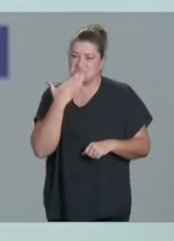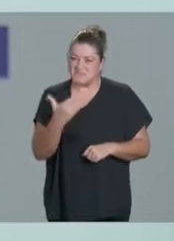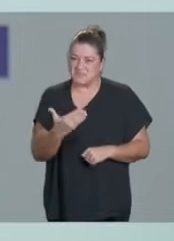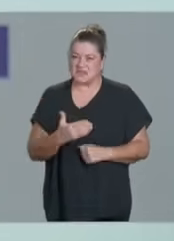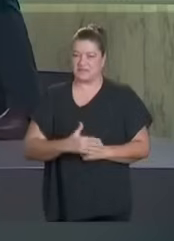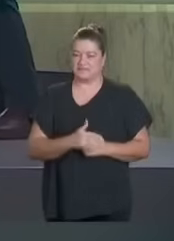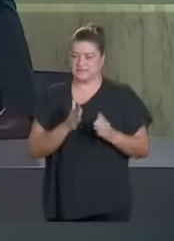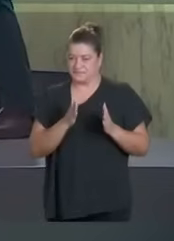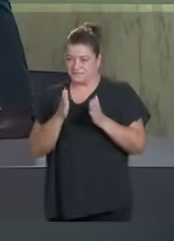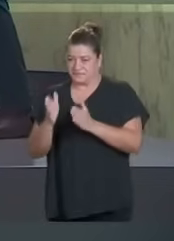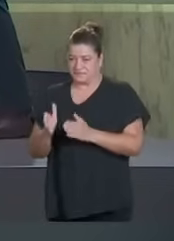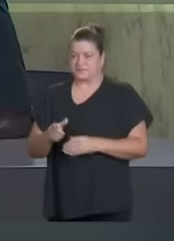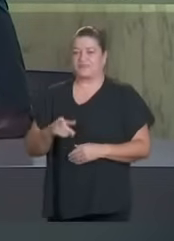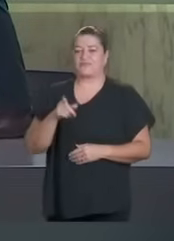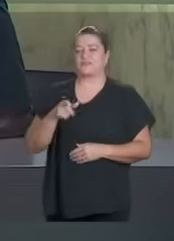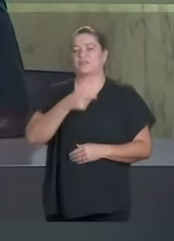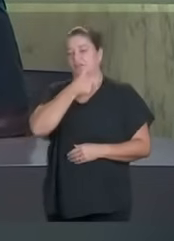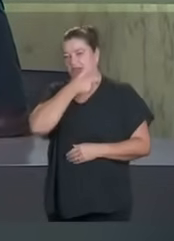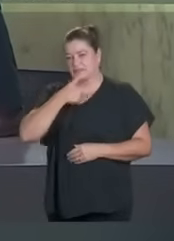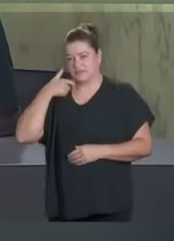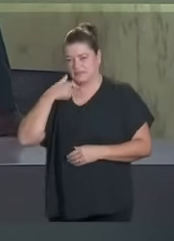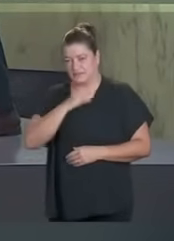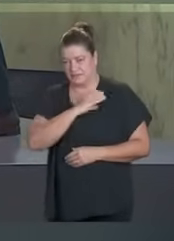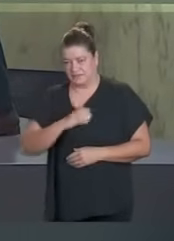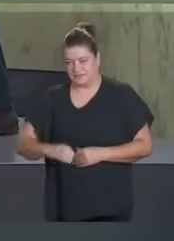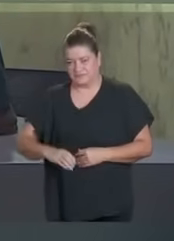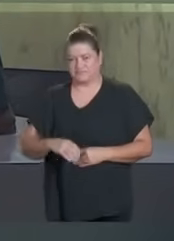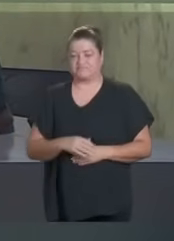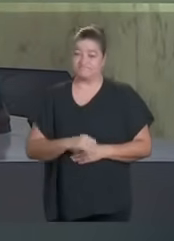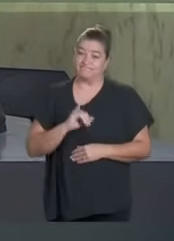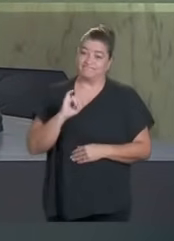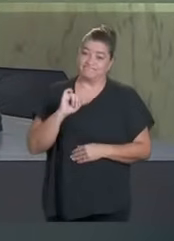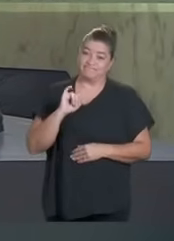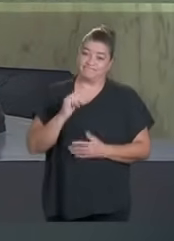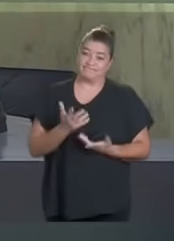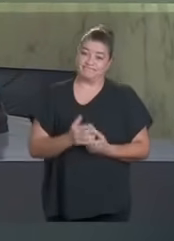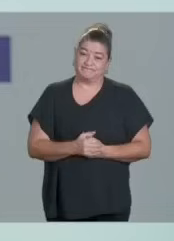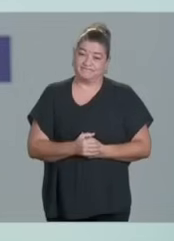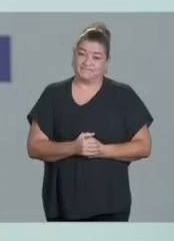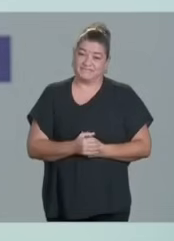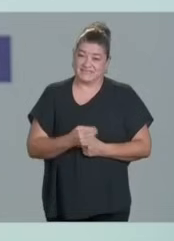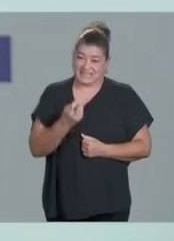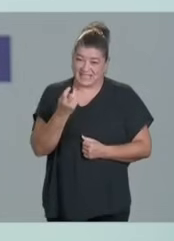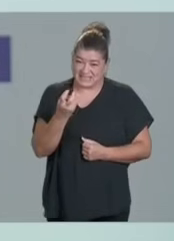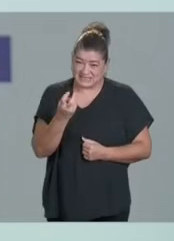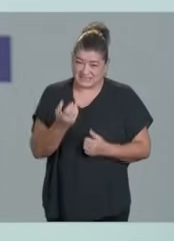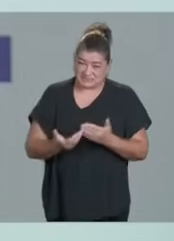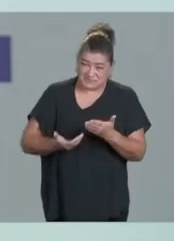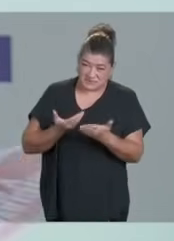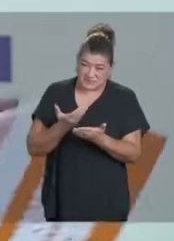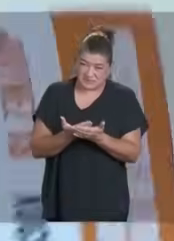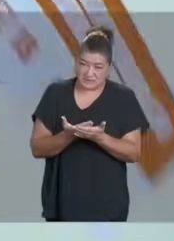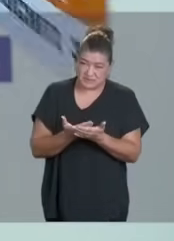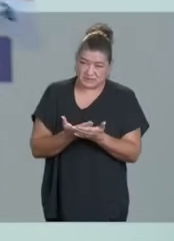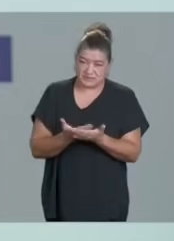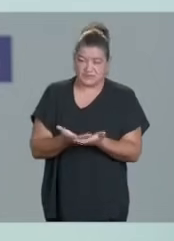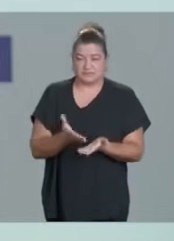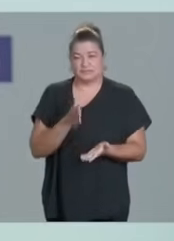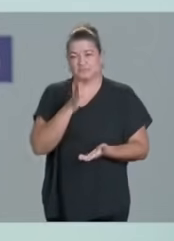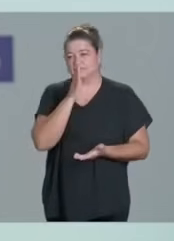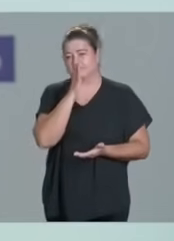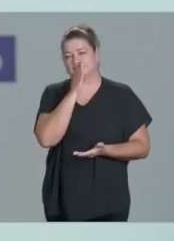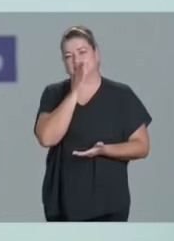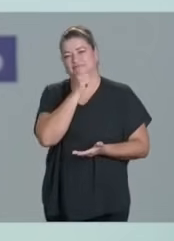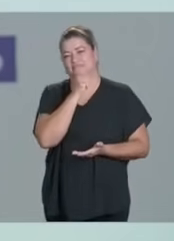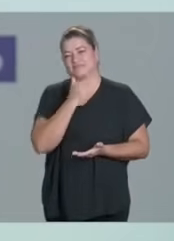favor. Sí, me parece muy ocurrente que este tipo de propuestas no las hayan hecho cuando estuvieron en un